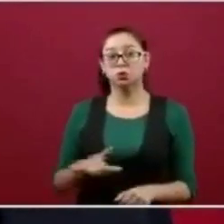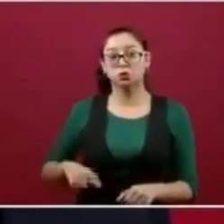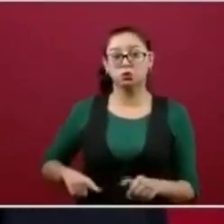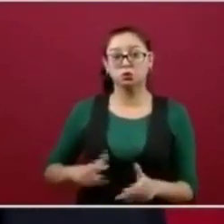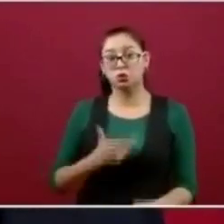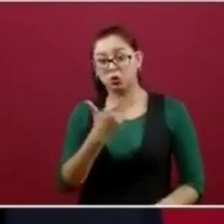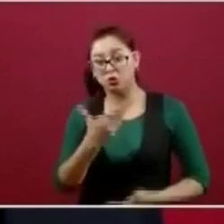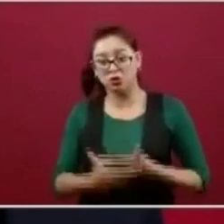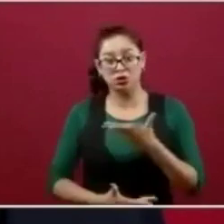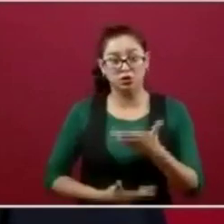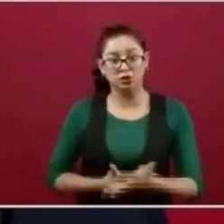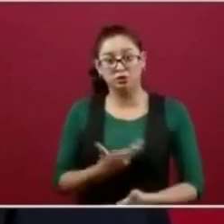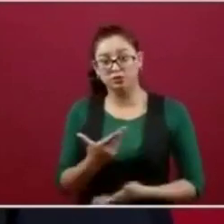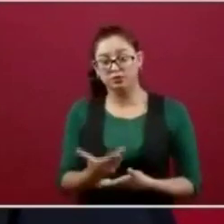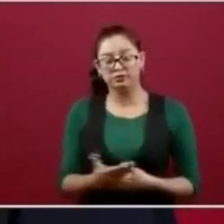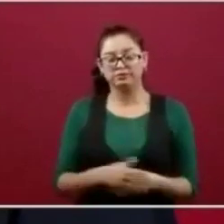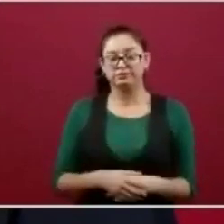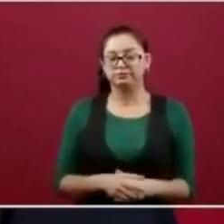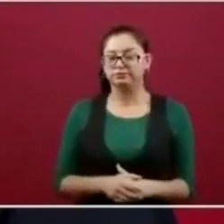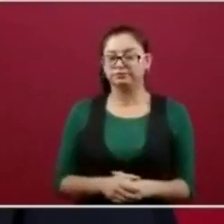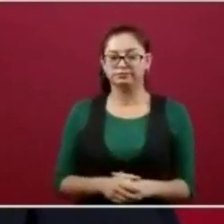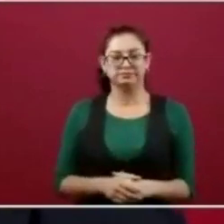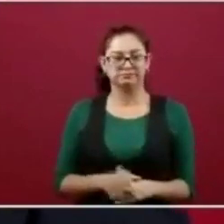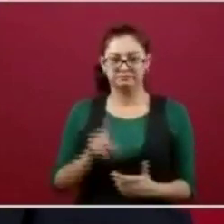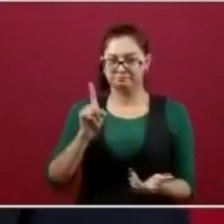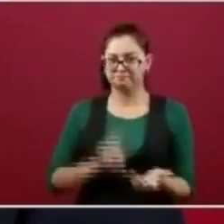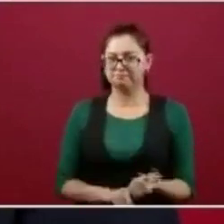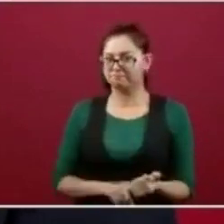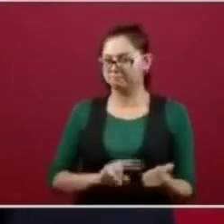servidores públicos, como funcionarios, y son